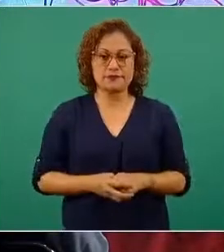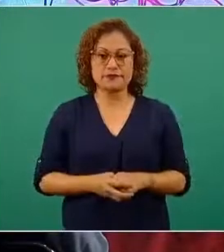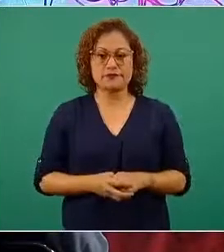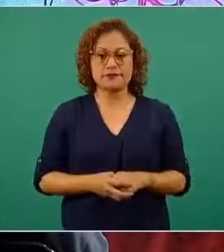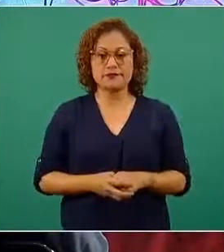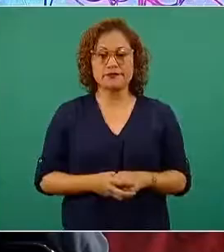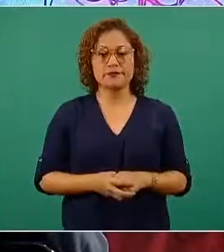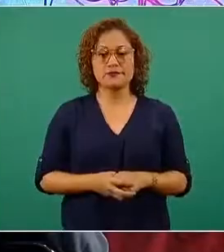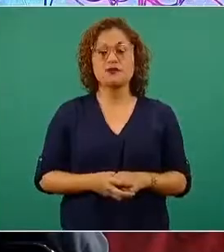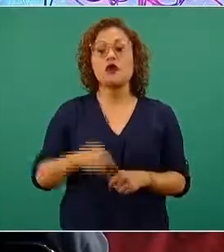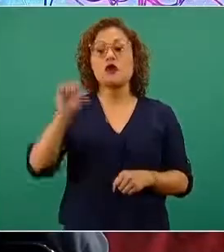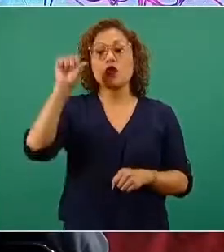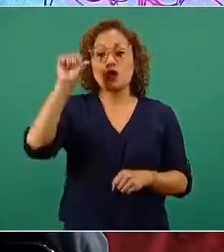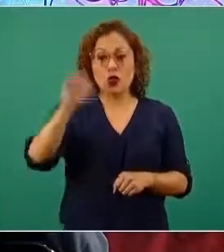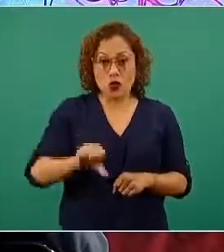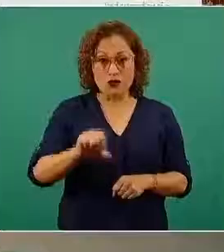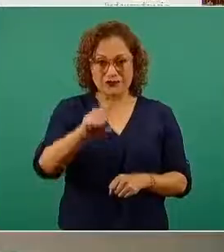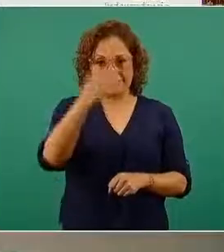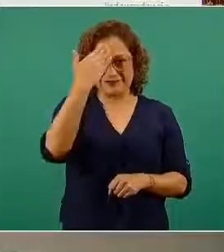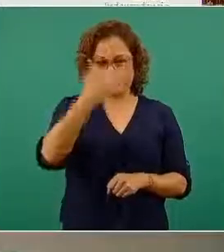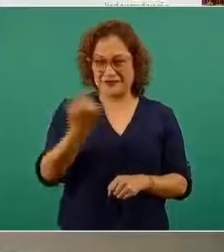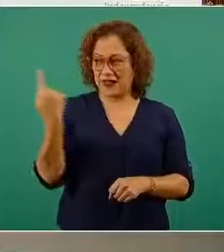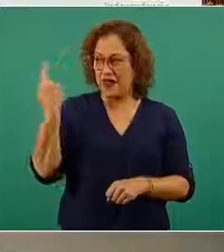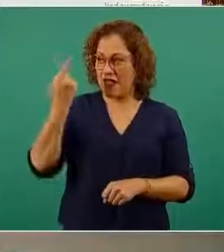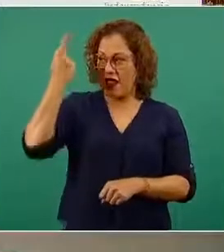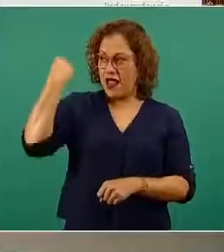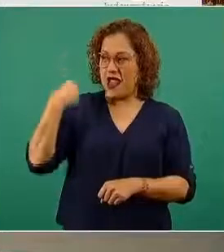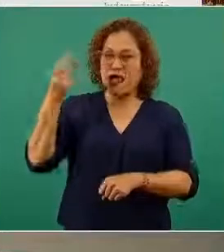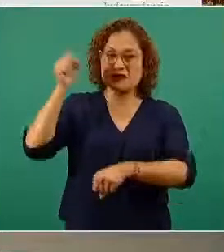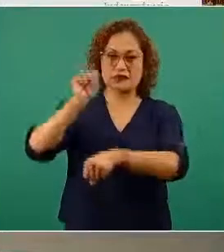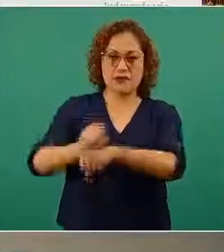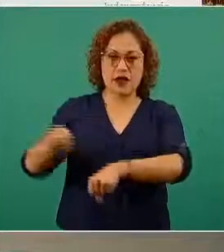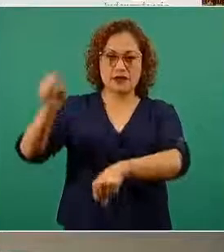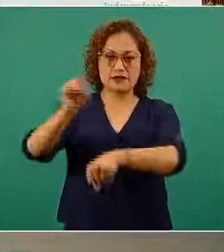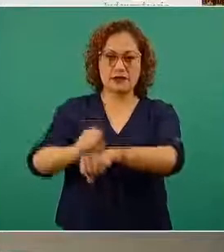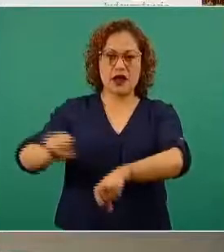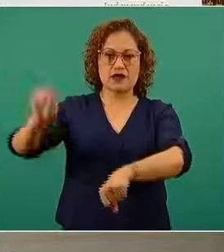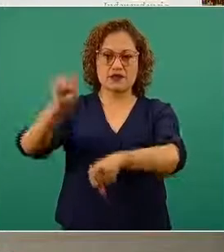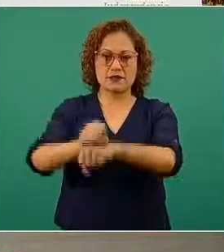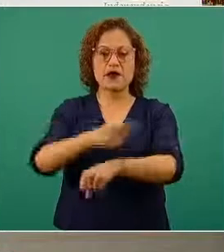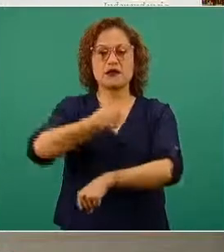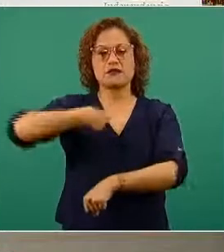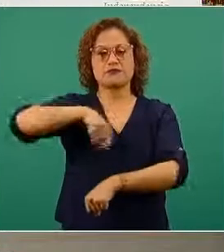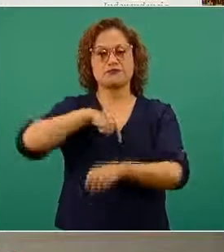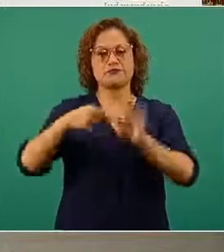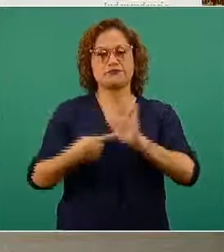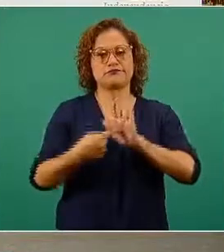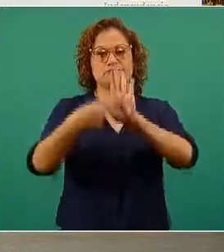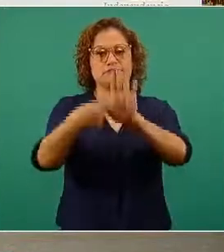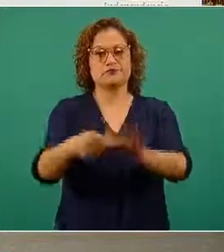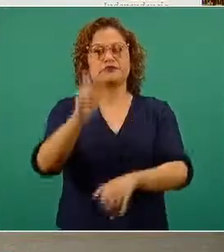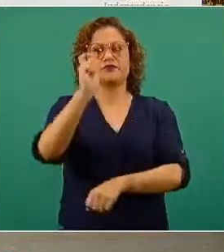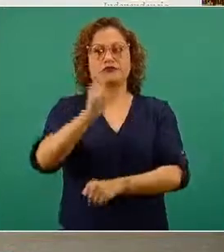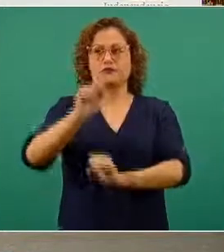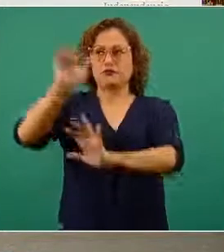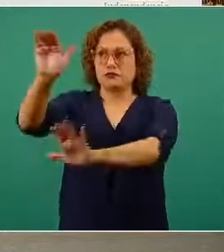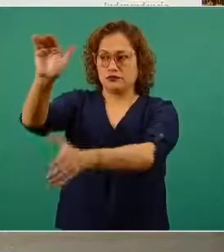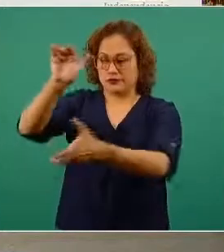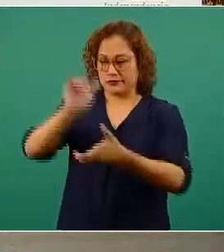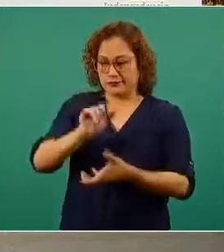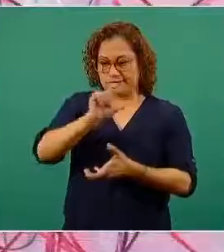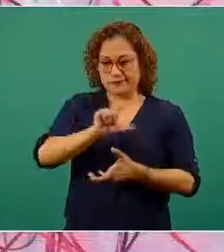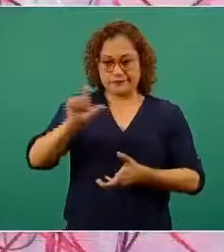Hoy recibimos, como todas las semanas, más vacunas y son las que hemos anunciado siempre con antelación, siempre en preparación a su